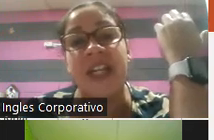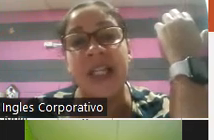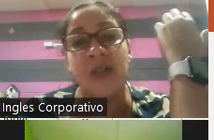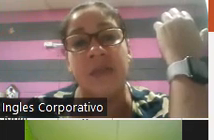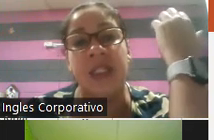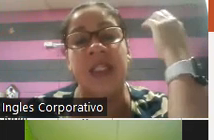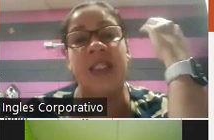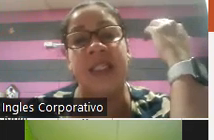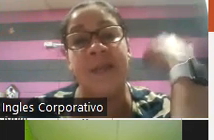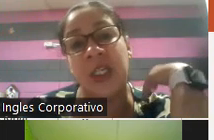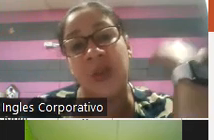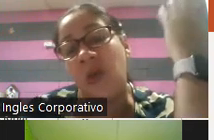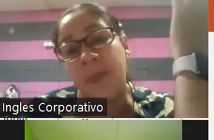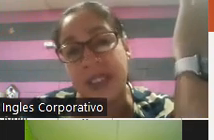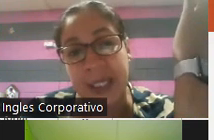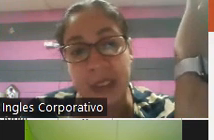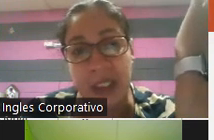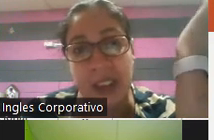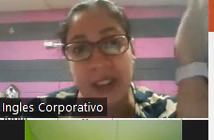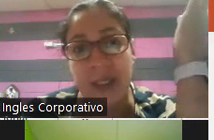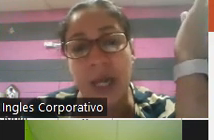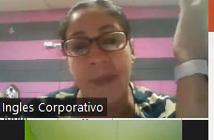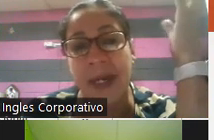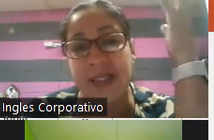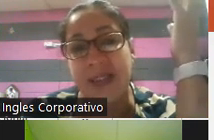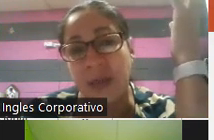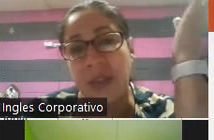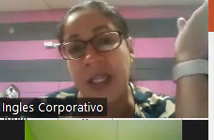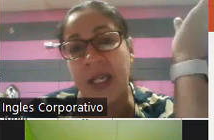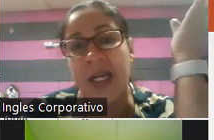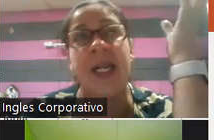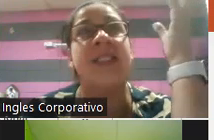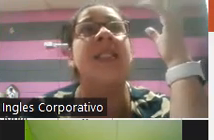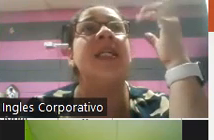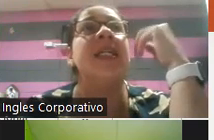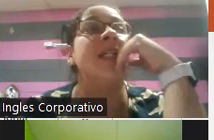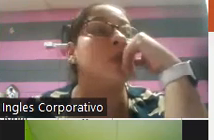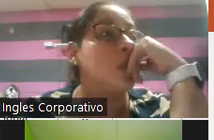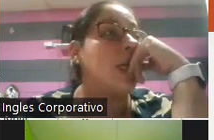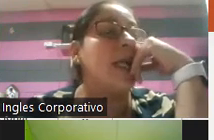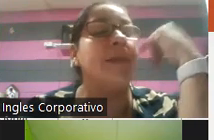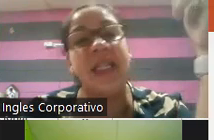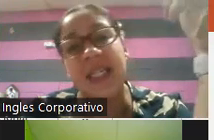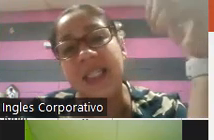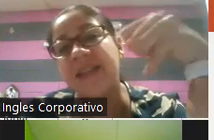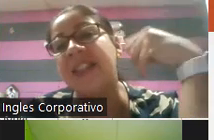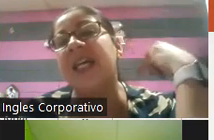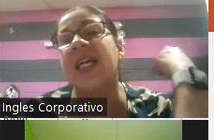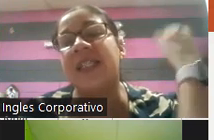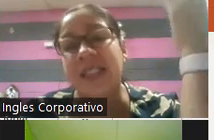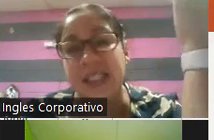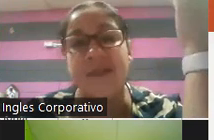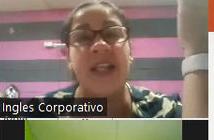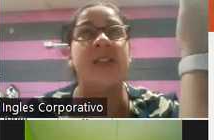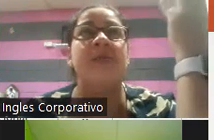estaba fallando también porque yo compar partía mi internet del celular para estar segura de dar la clase y entonces Además de que andaba sin